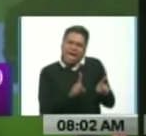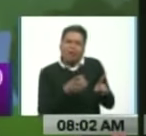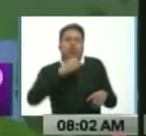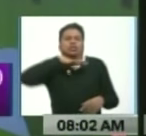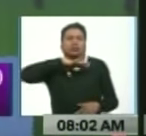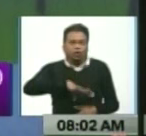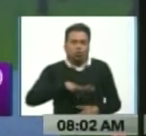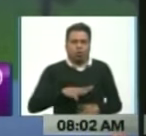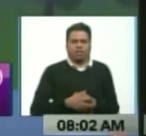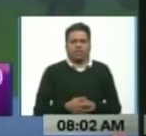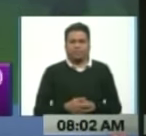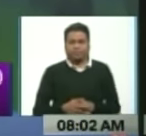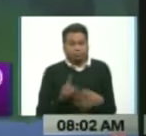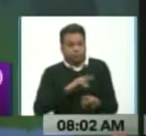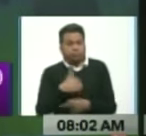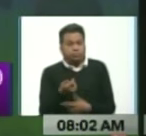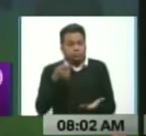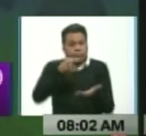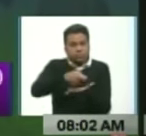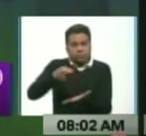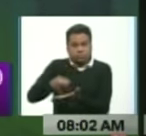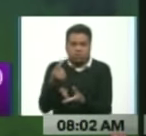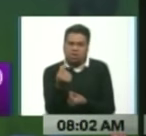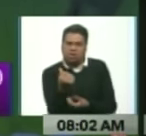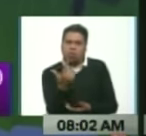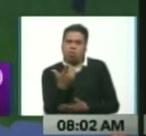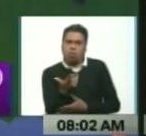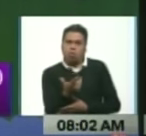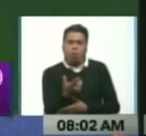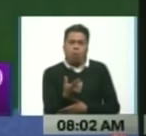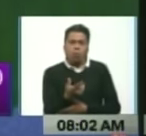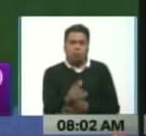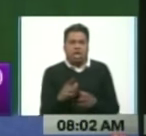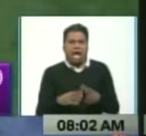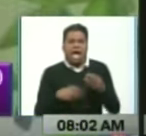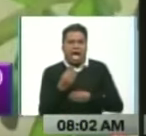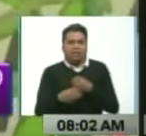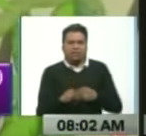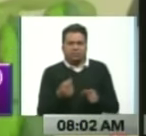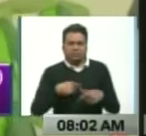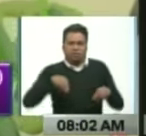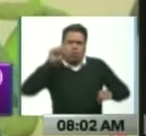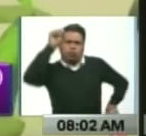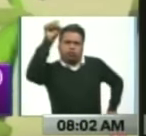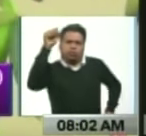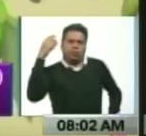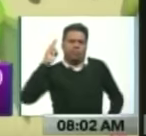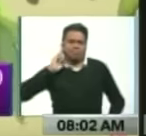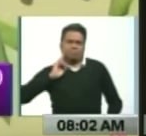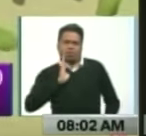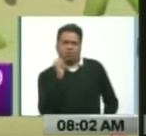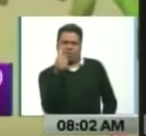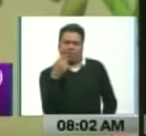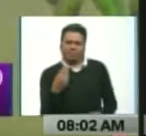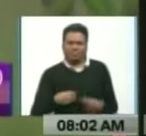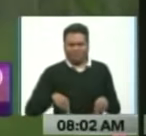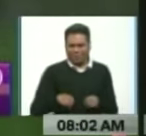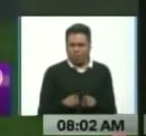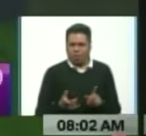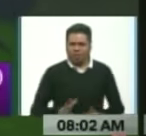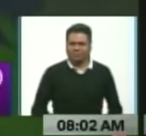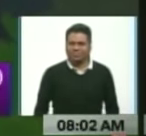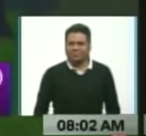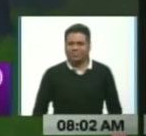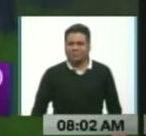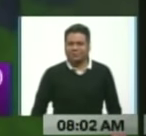algo, otra inversión. Claro. ¿O creen que así como está Super Bolívar, está bueno para competir en el mercado? Actualmente lo que estamos buscando es